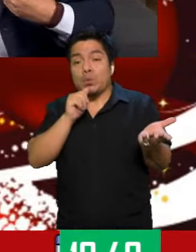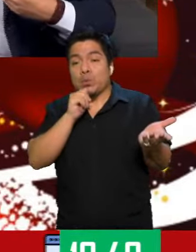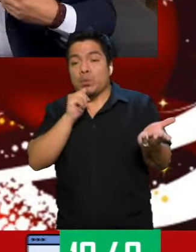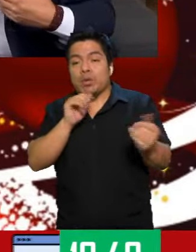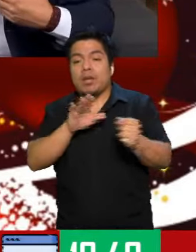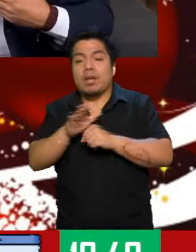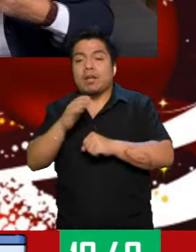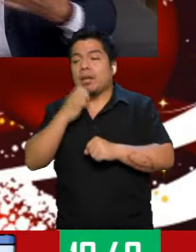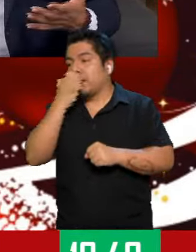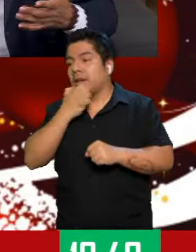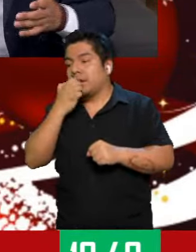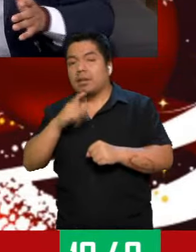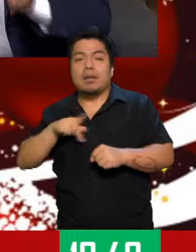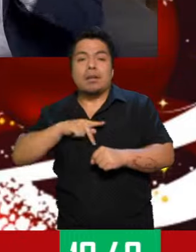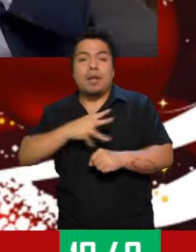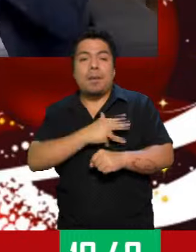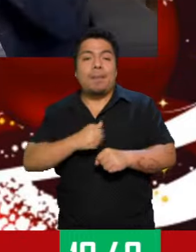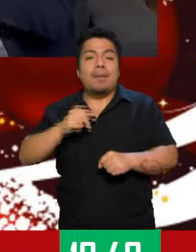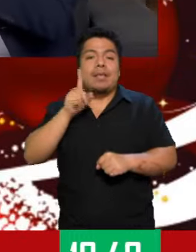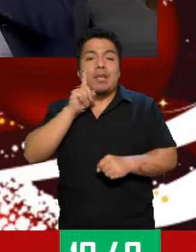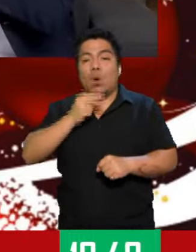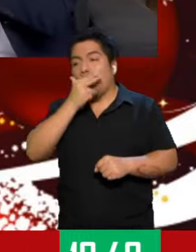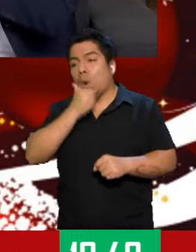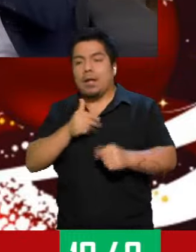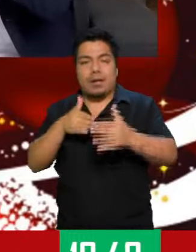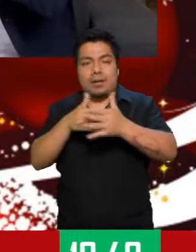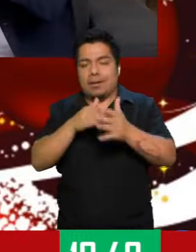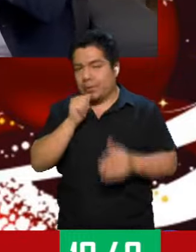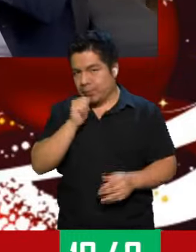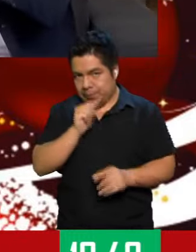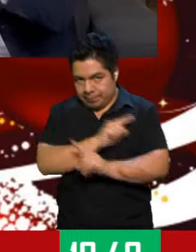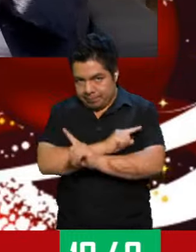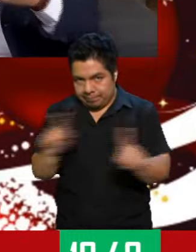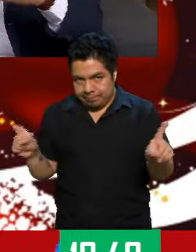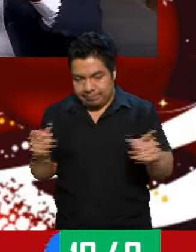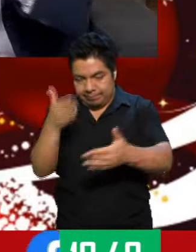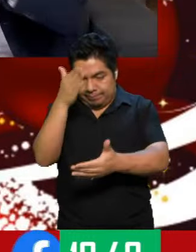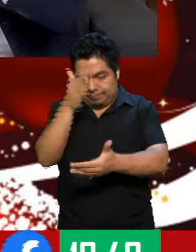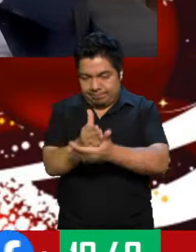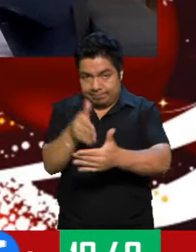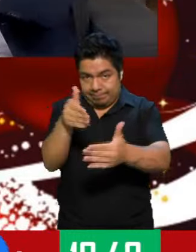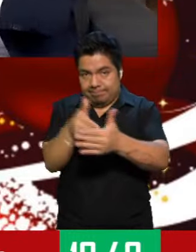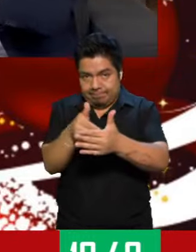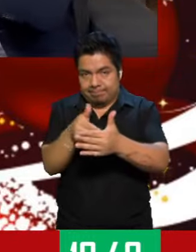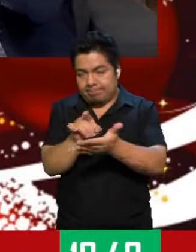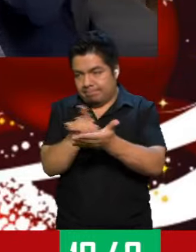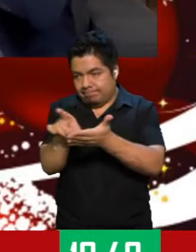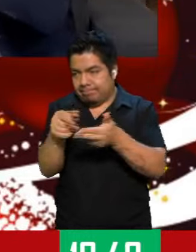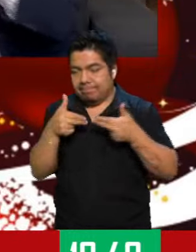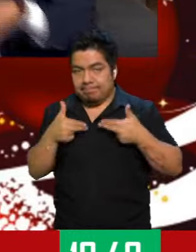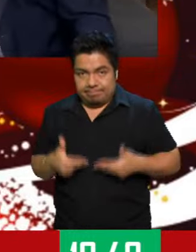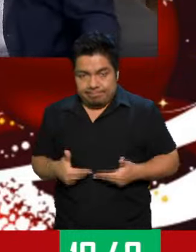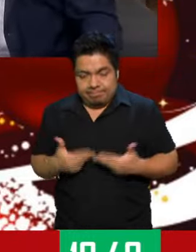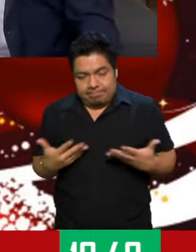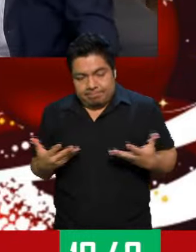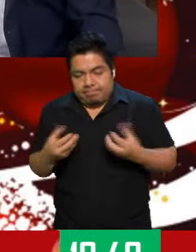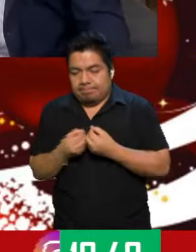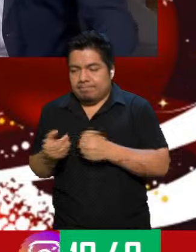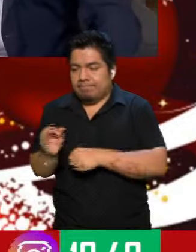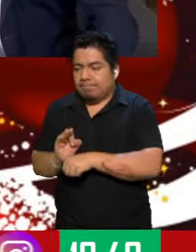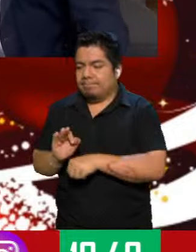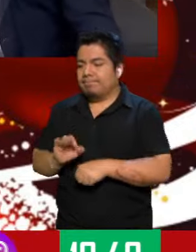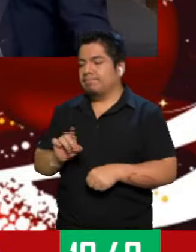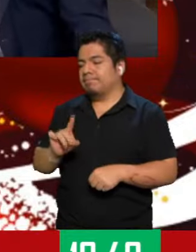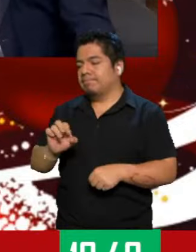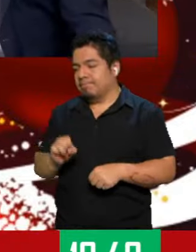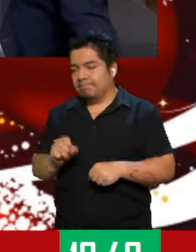a qué escuela acuden mis hijos o hijas. Ese es el límite. Es decir, hay un límite del derecho de acceso a la información frente a la protección de datos personales. O sea, y